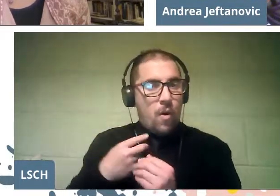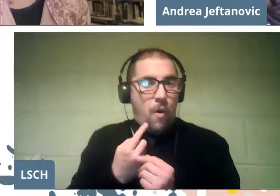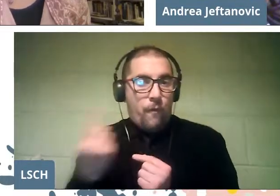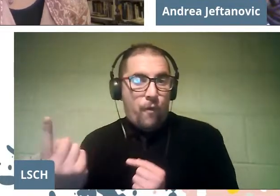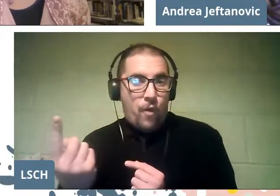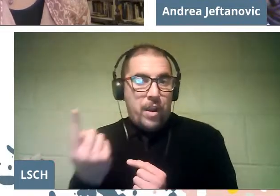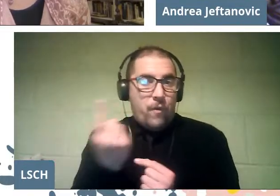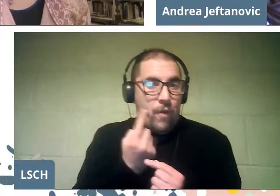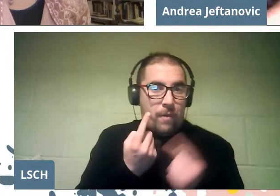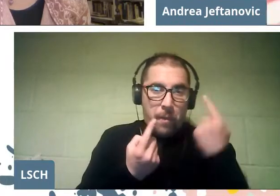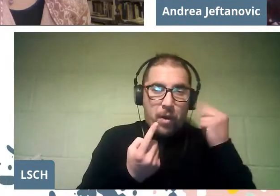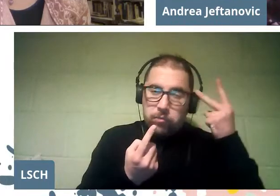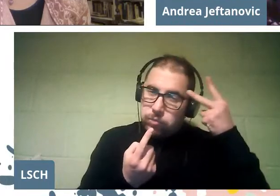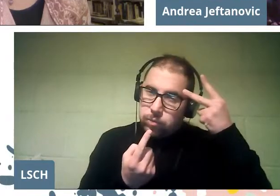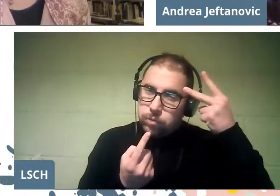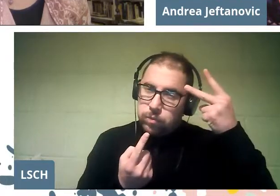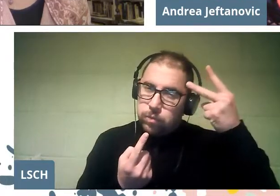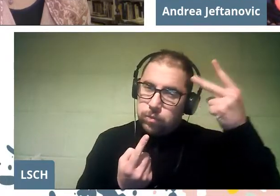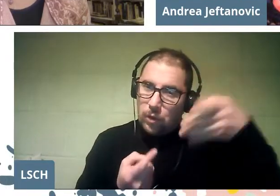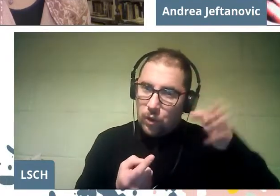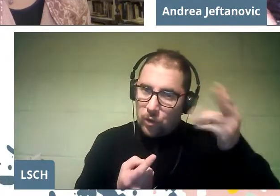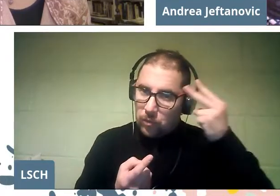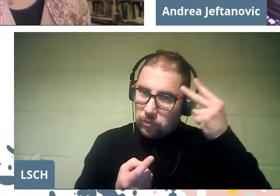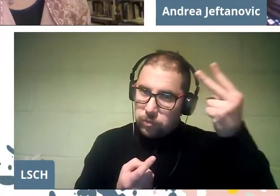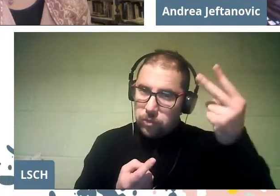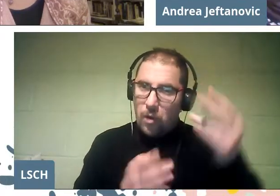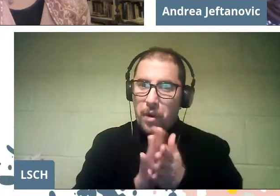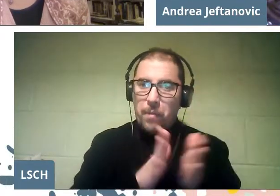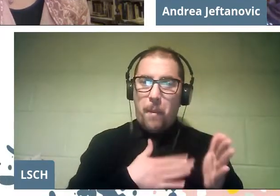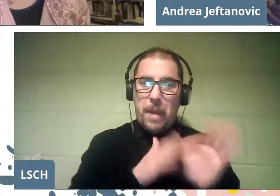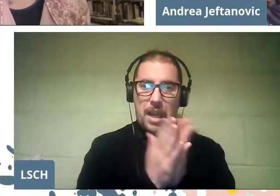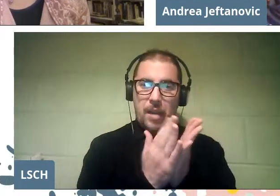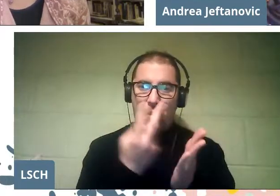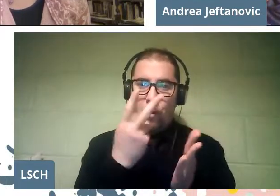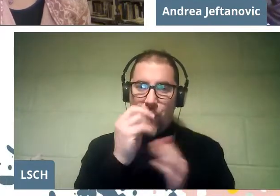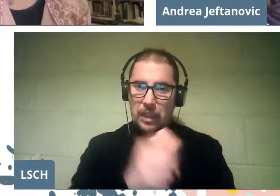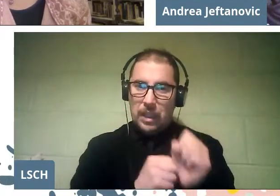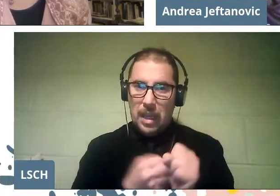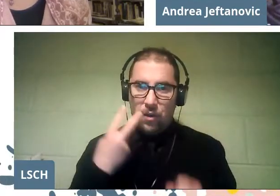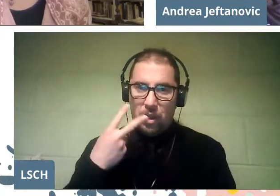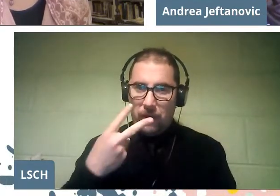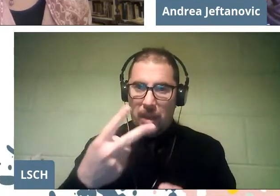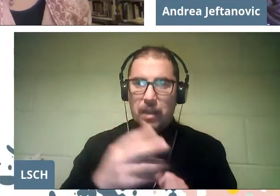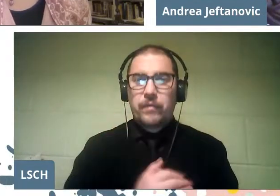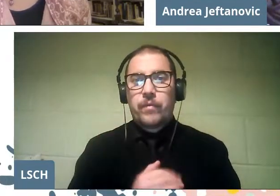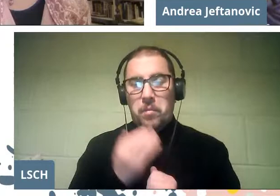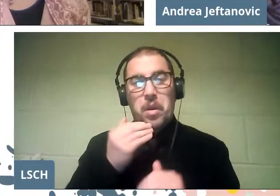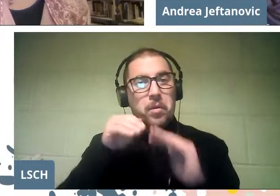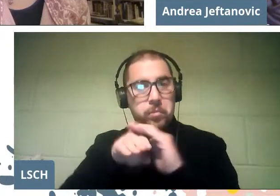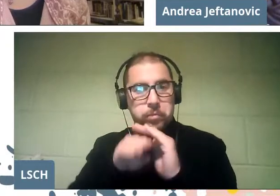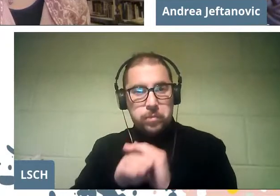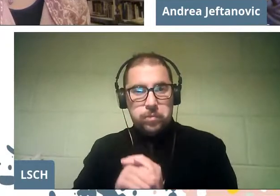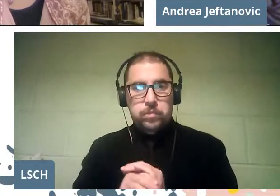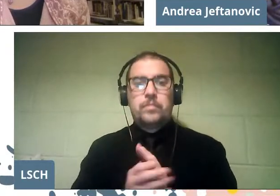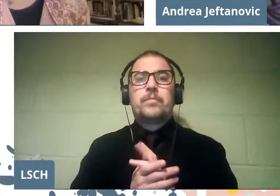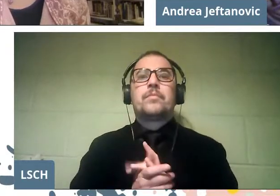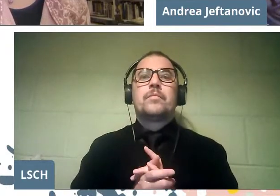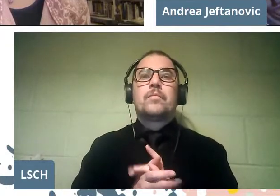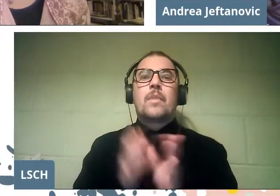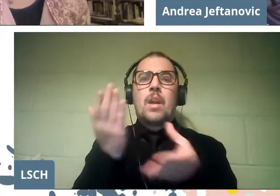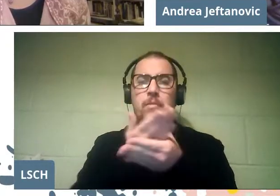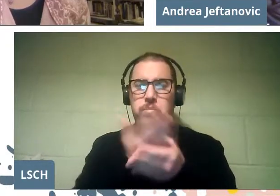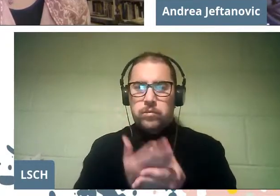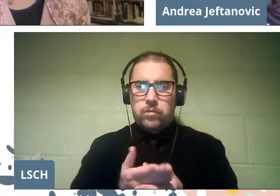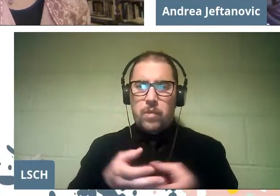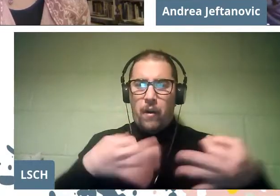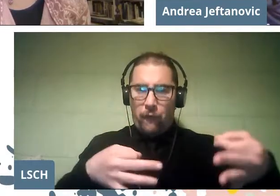di cuenta en este libro que había acumulado 20 años de viaje y que había guardado todos esos archivos, desde los archivos